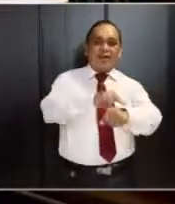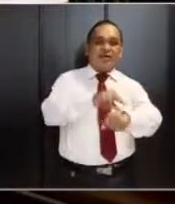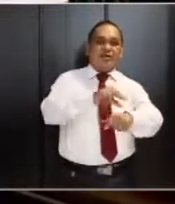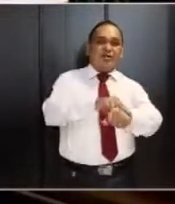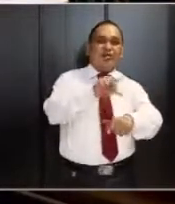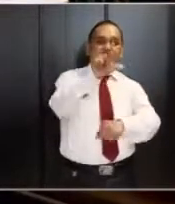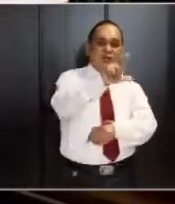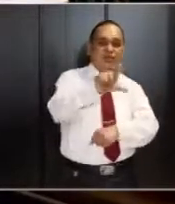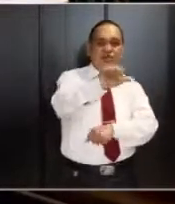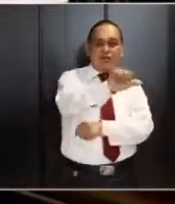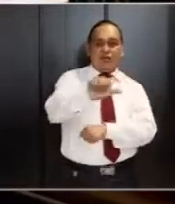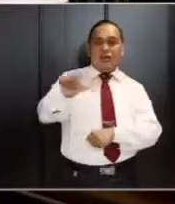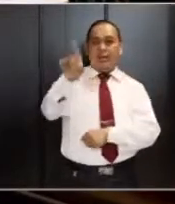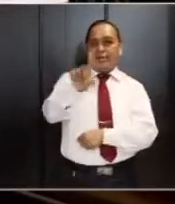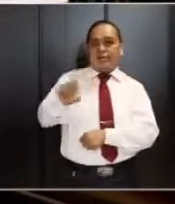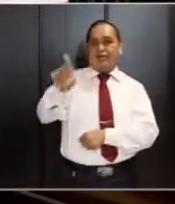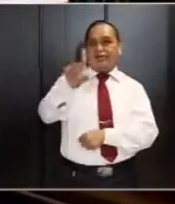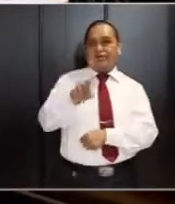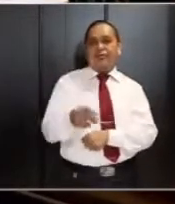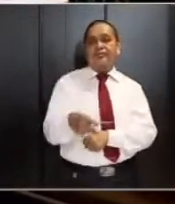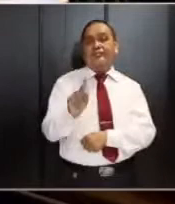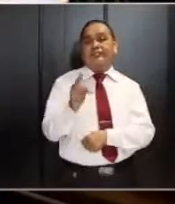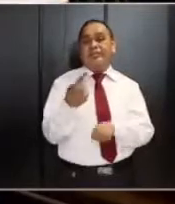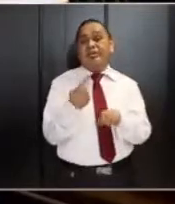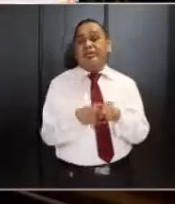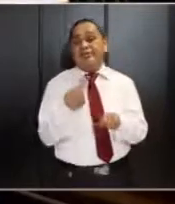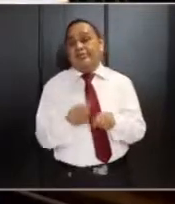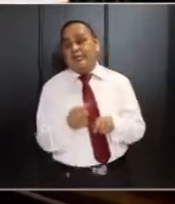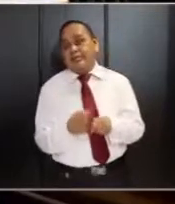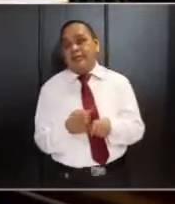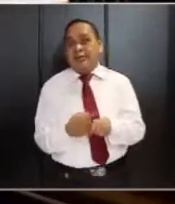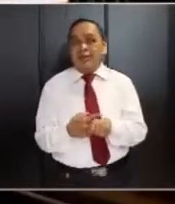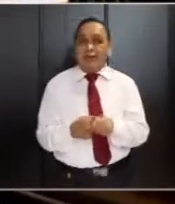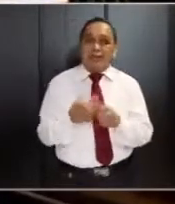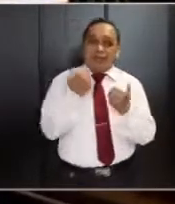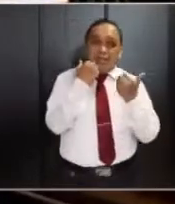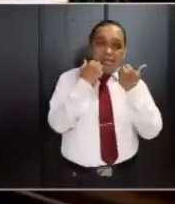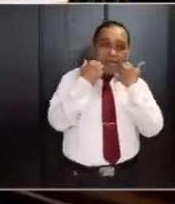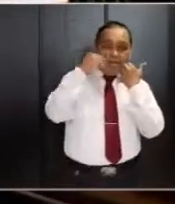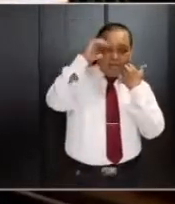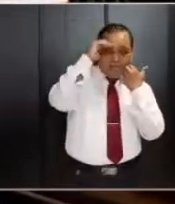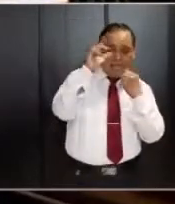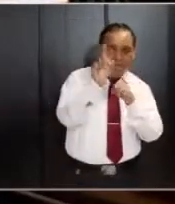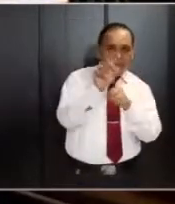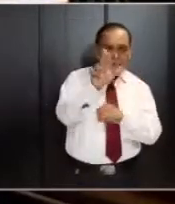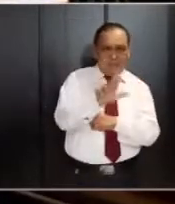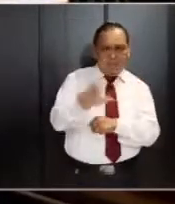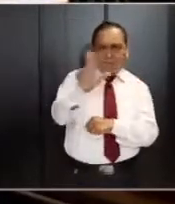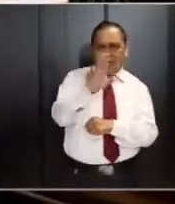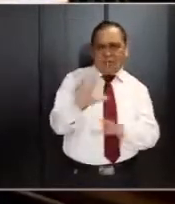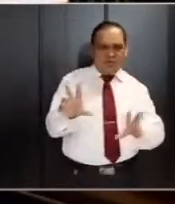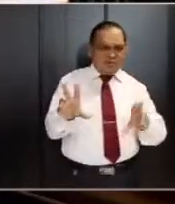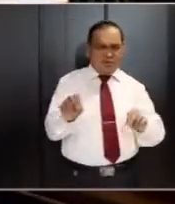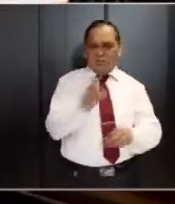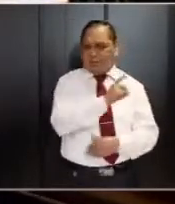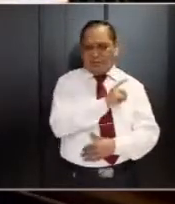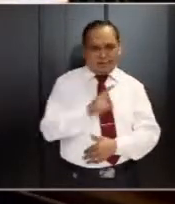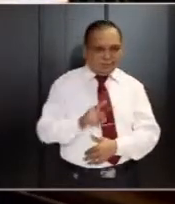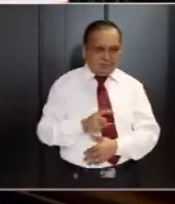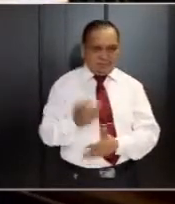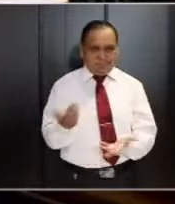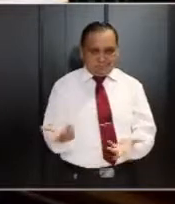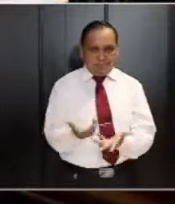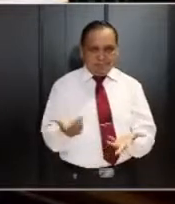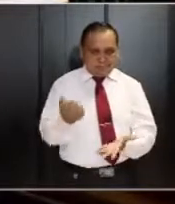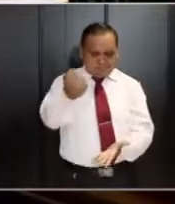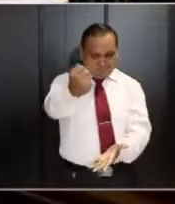a domingo. Porque eso de que nada más me puedo enfermar en miércoles, sí, sí, sí, y no hay días festivos para enfermarte, pues eso no puede ser. Se va a hacer